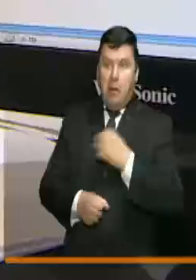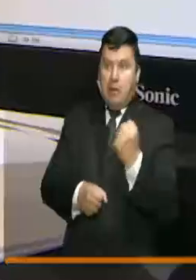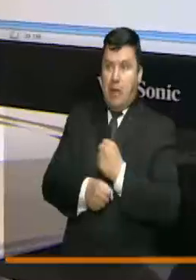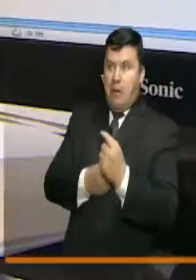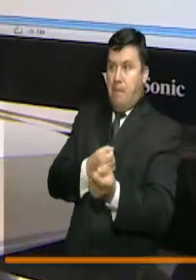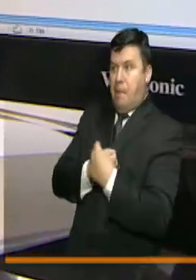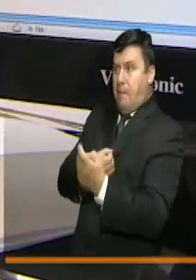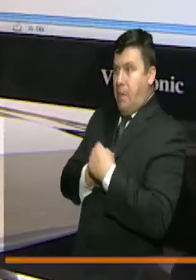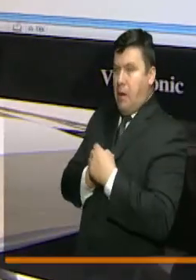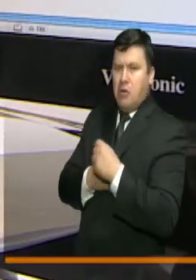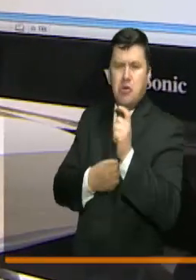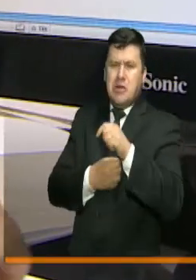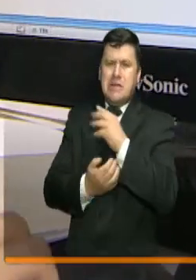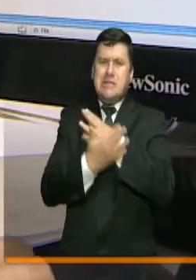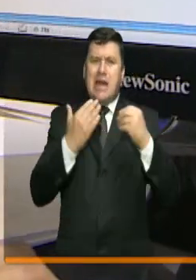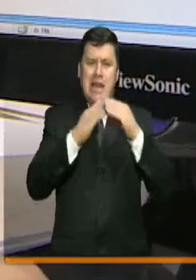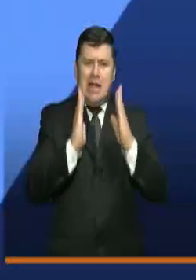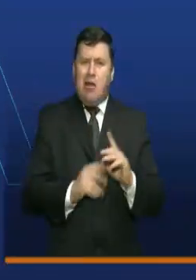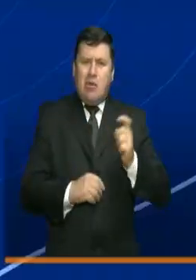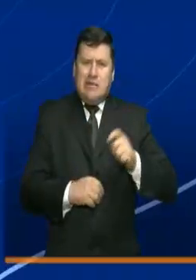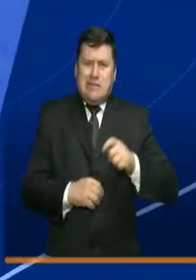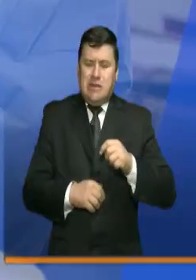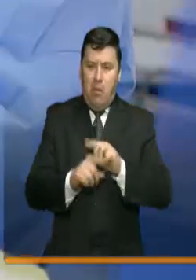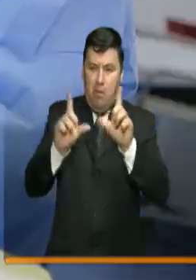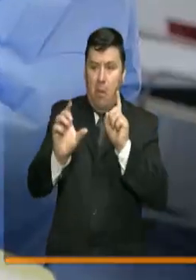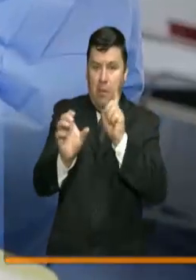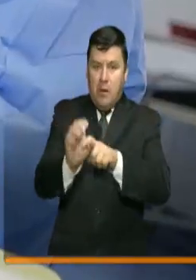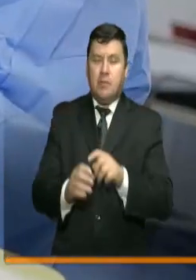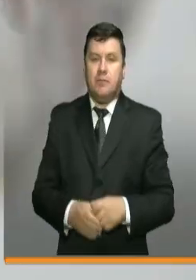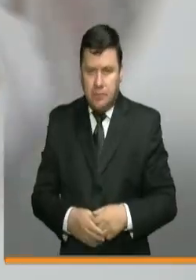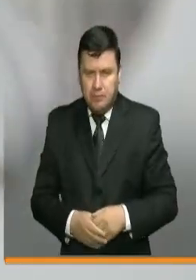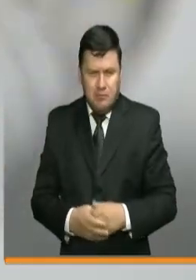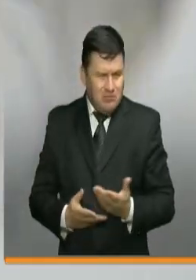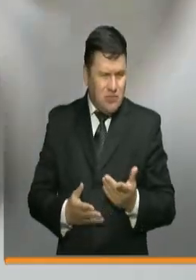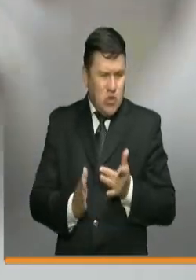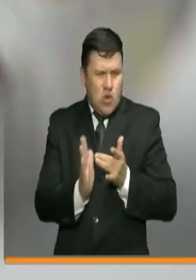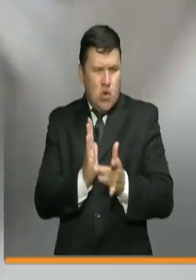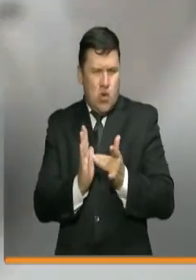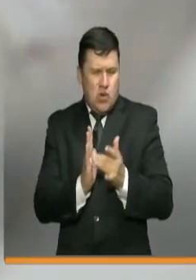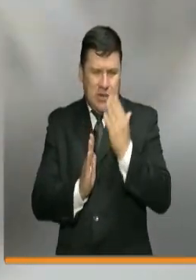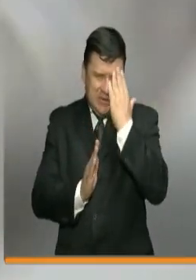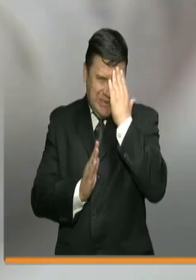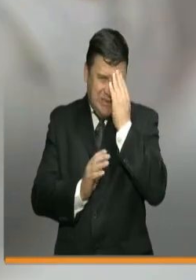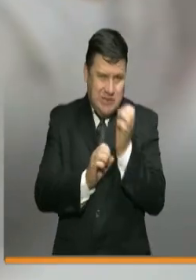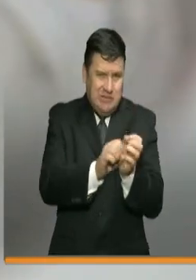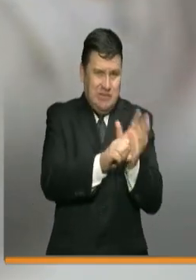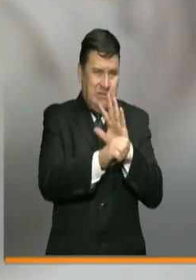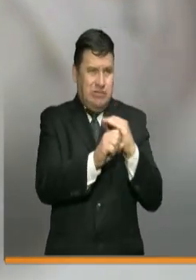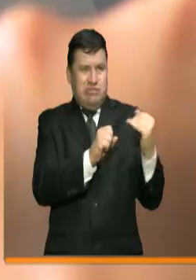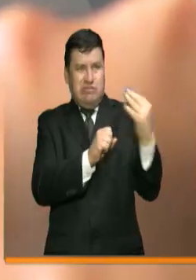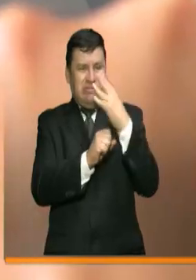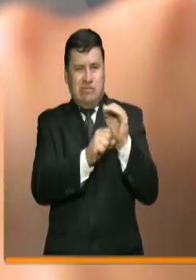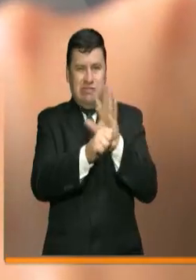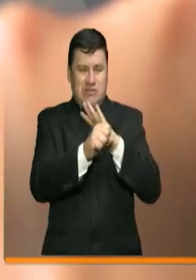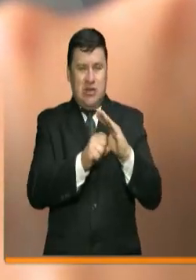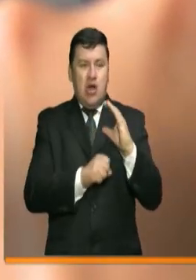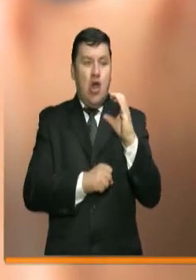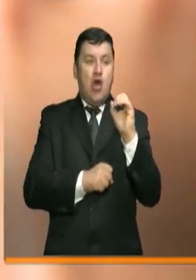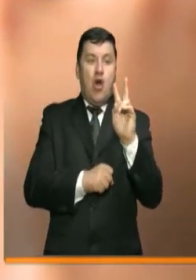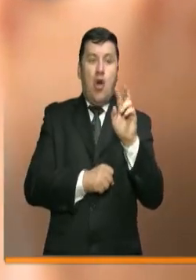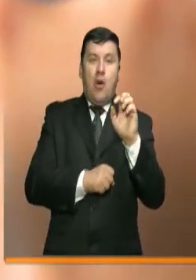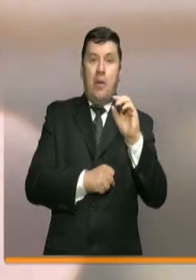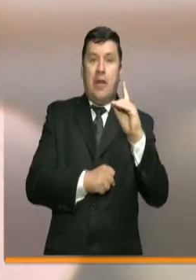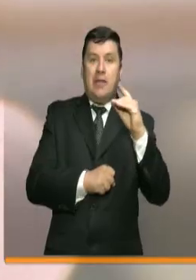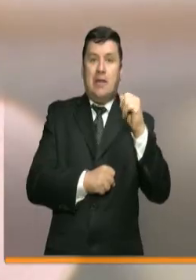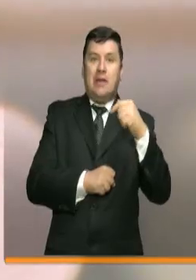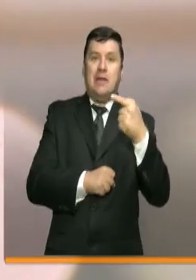oportunidades laborales sin salir de sus casas. En medio de la emergencia causada por la pandemia de coronavirus COVID-19,